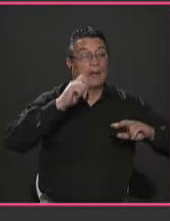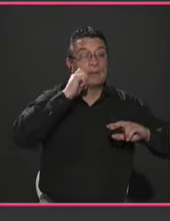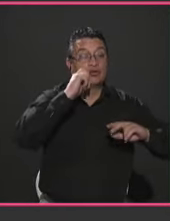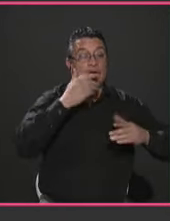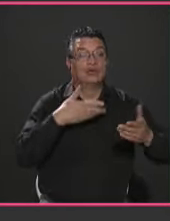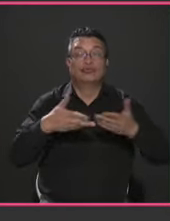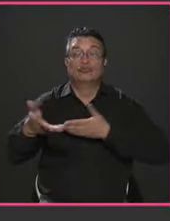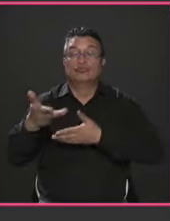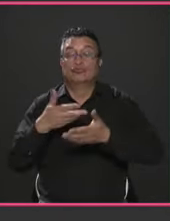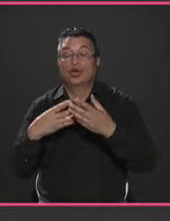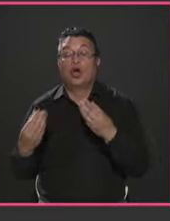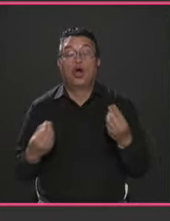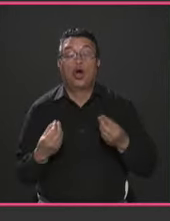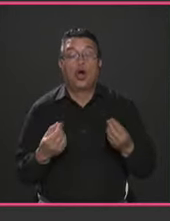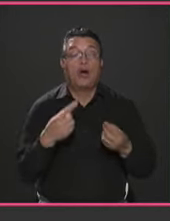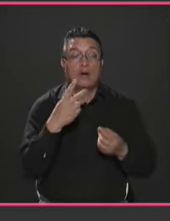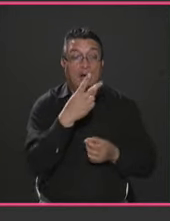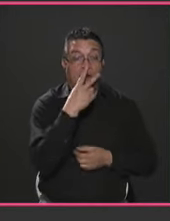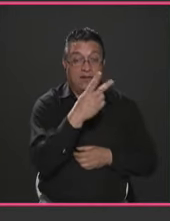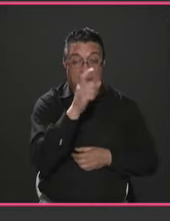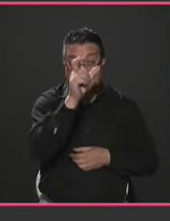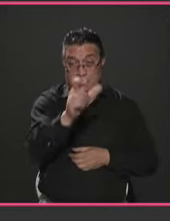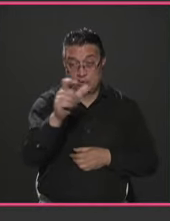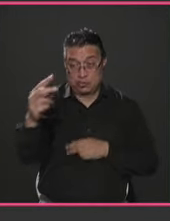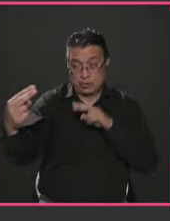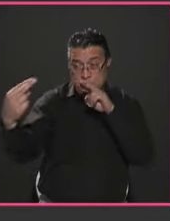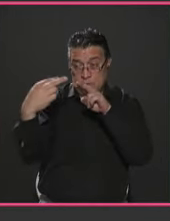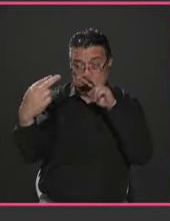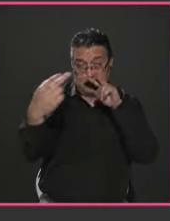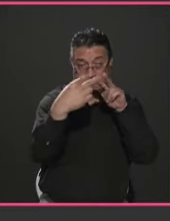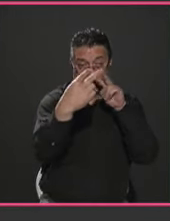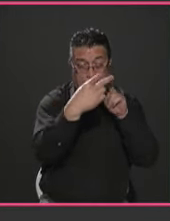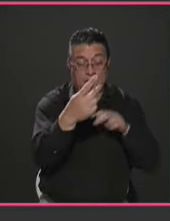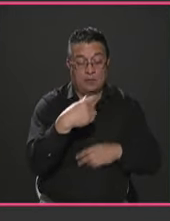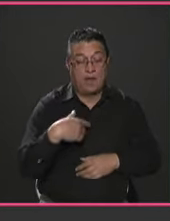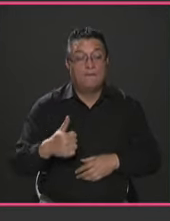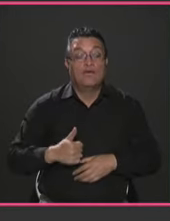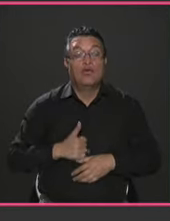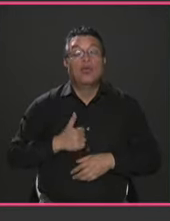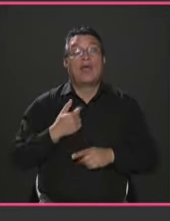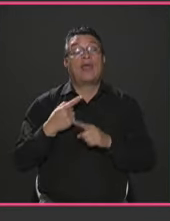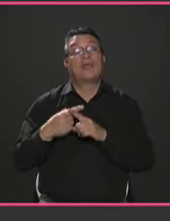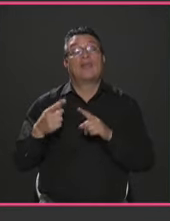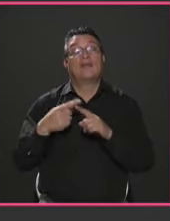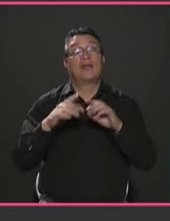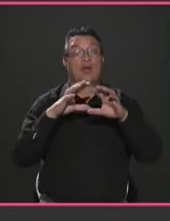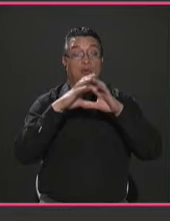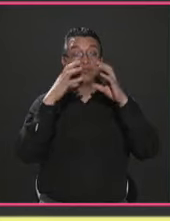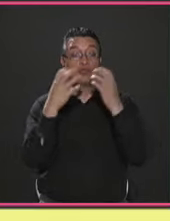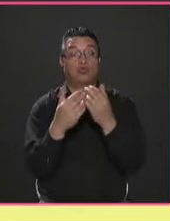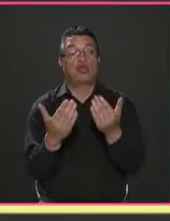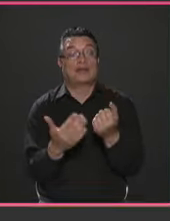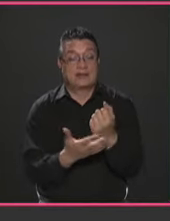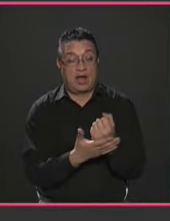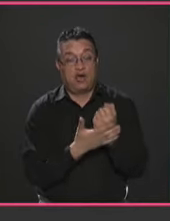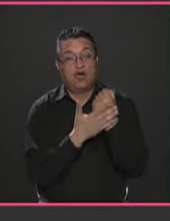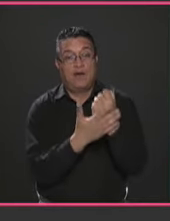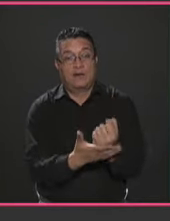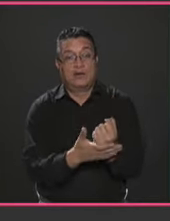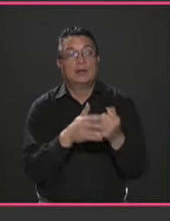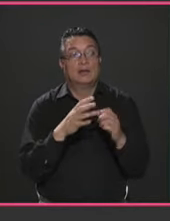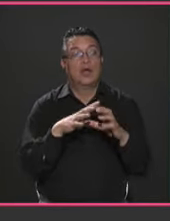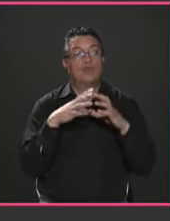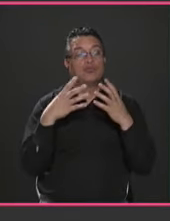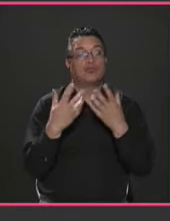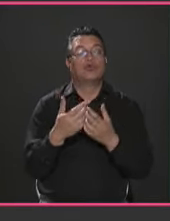transaccionales instrumentales y ver a los individuos como voluntades aisladas en un mundo que a veces requiere colaboración pero que también